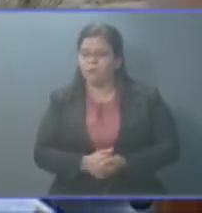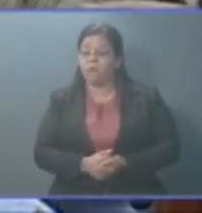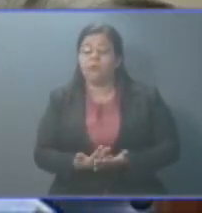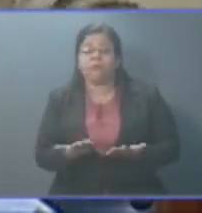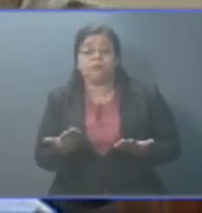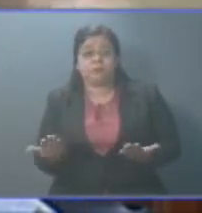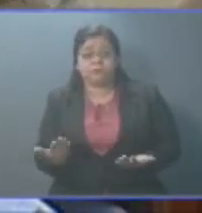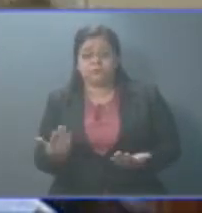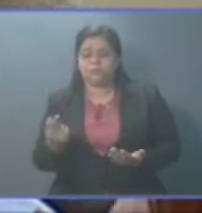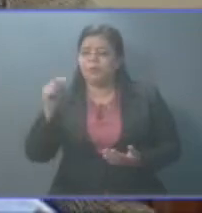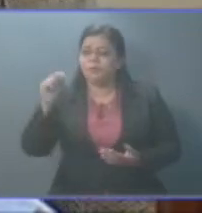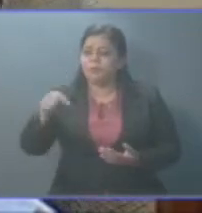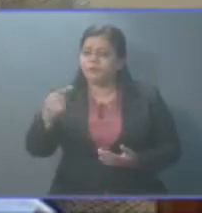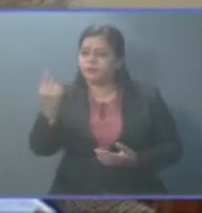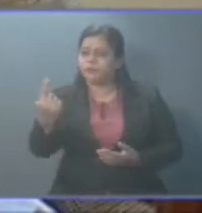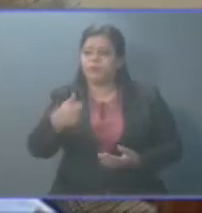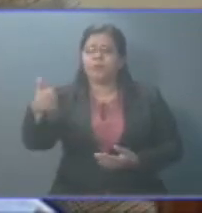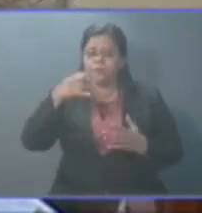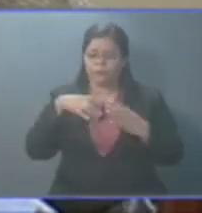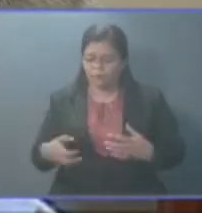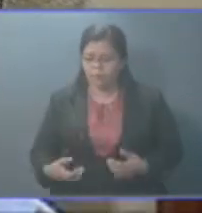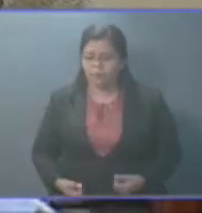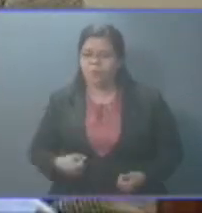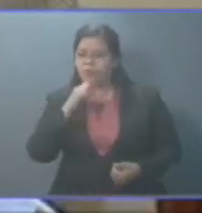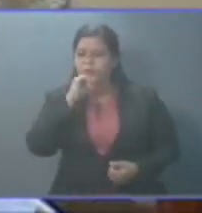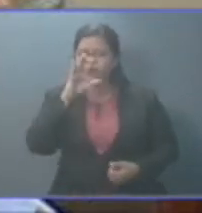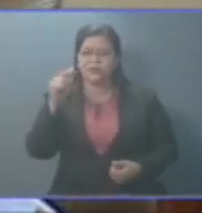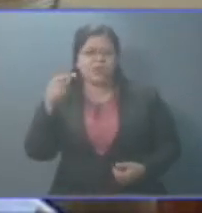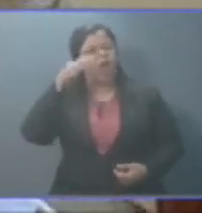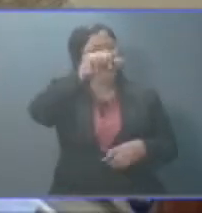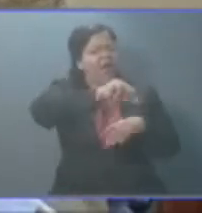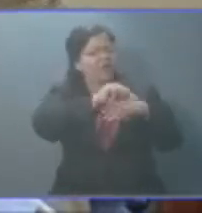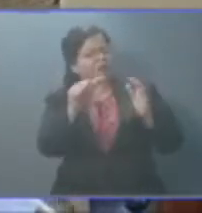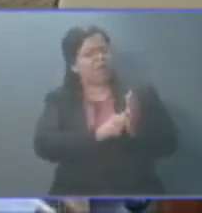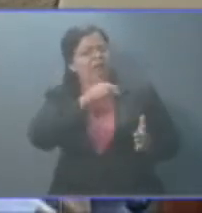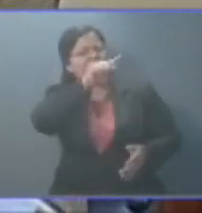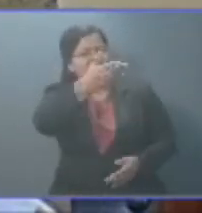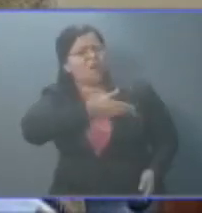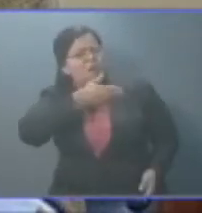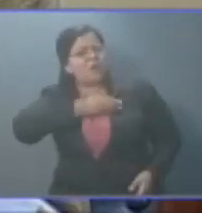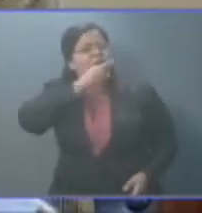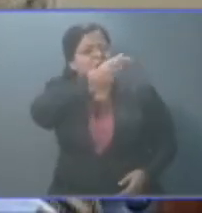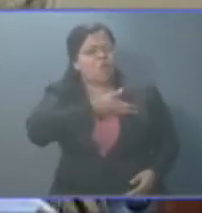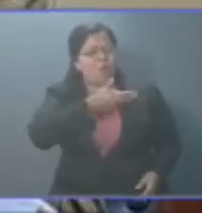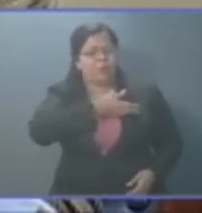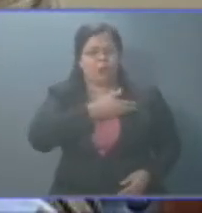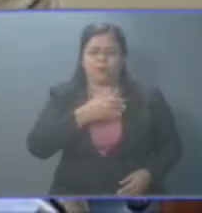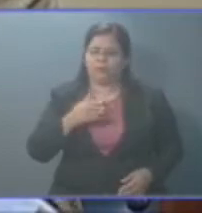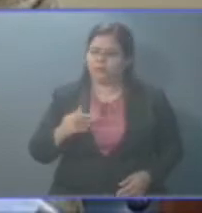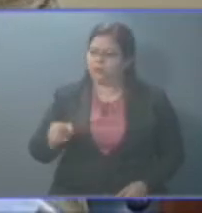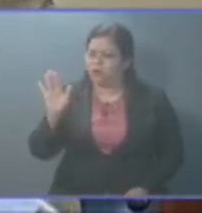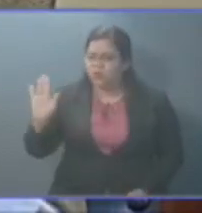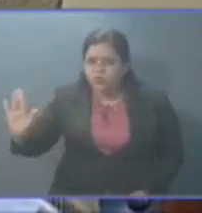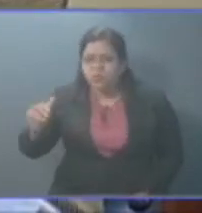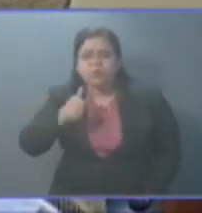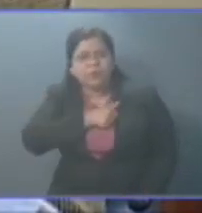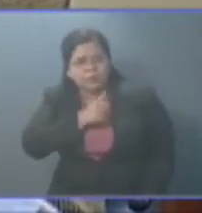ahí anduvieron funcionarios de gobierno echándole la culpa a la asamblea de lo que es responsabilidad de ellos.